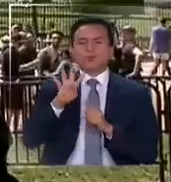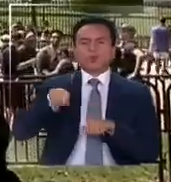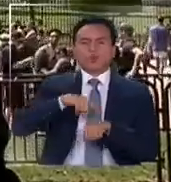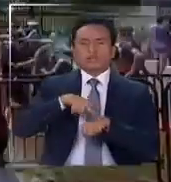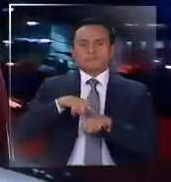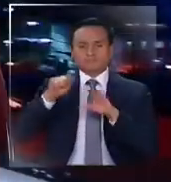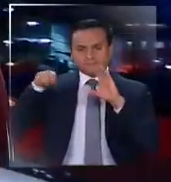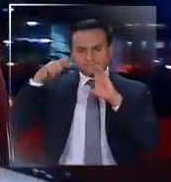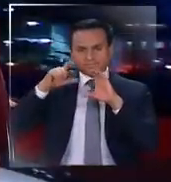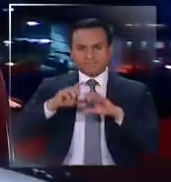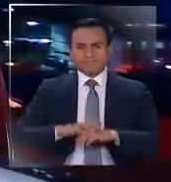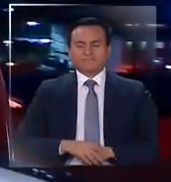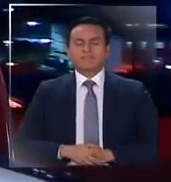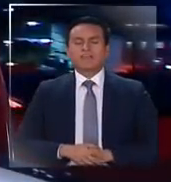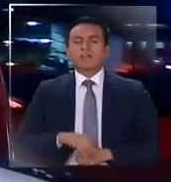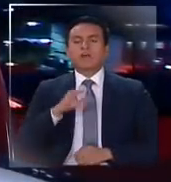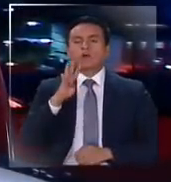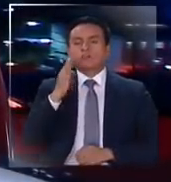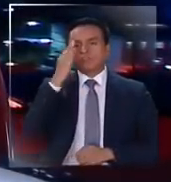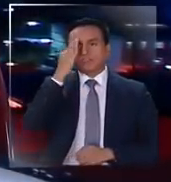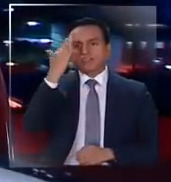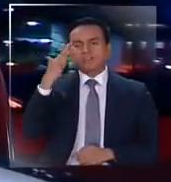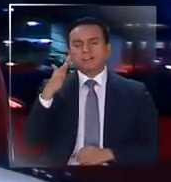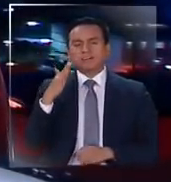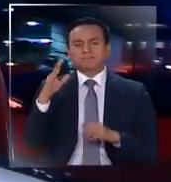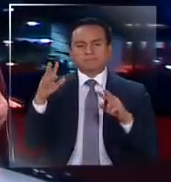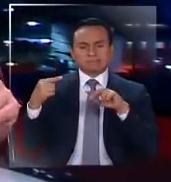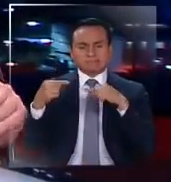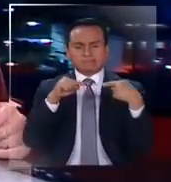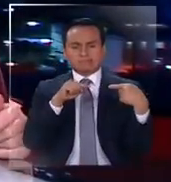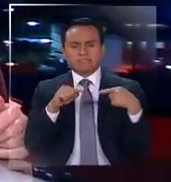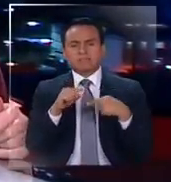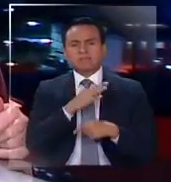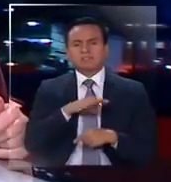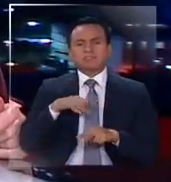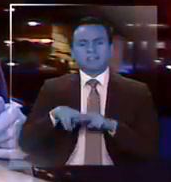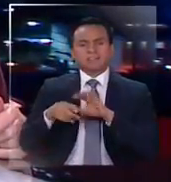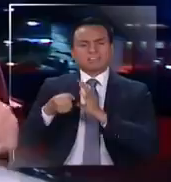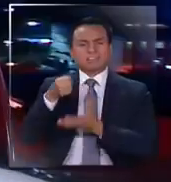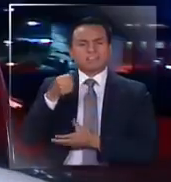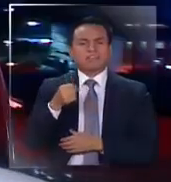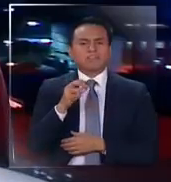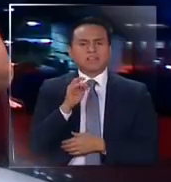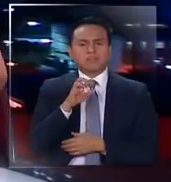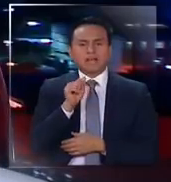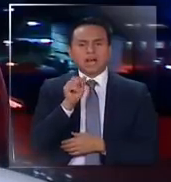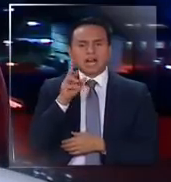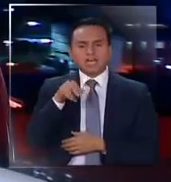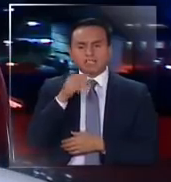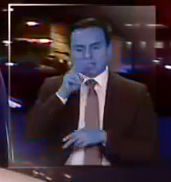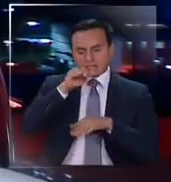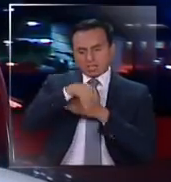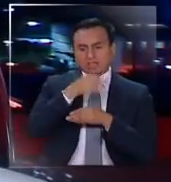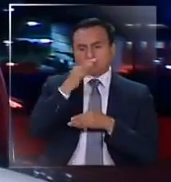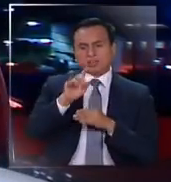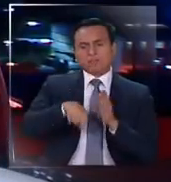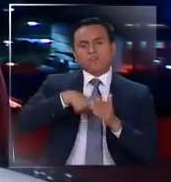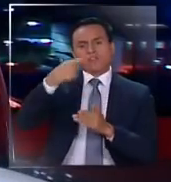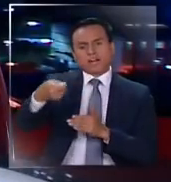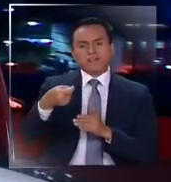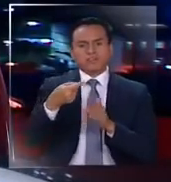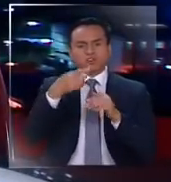horas. Tras 4 días en el medio de la polémica, el ministro de Hacienda, Felipe Larraín, anunció esta tarde que devolverá al fisco